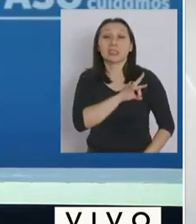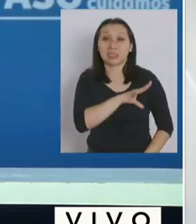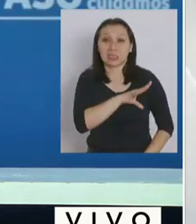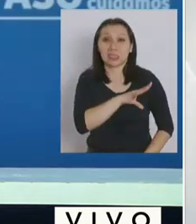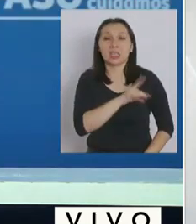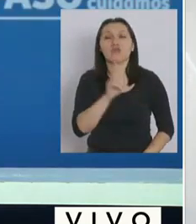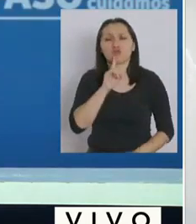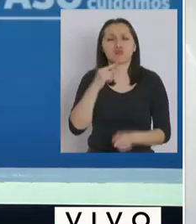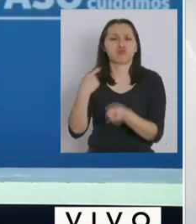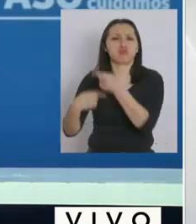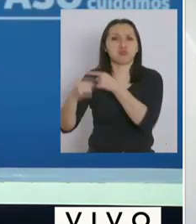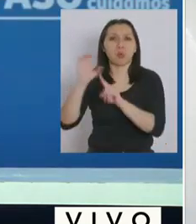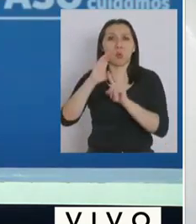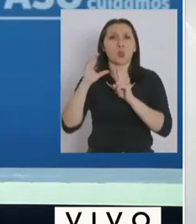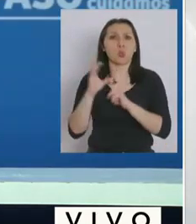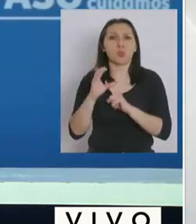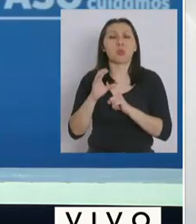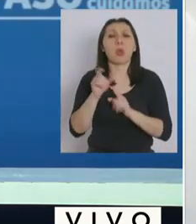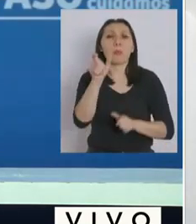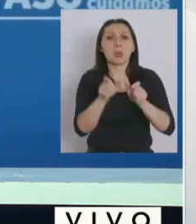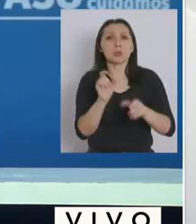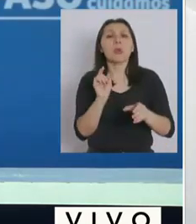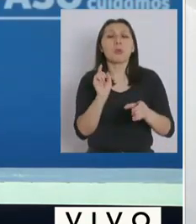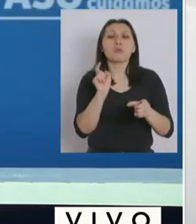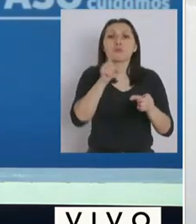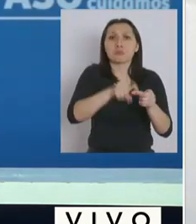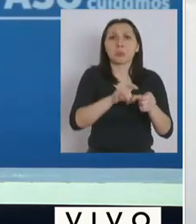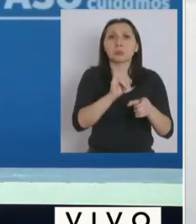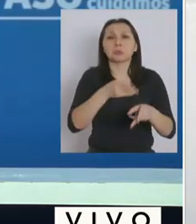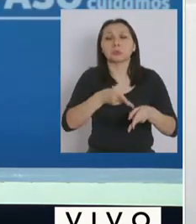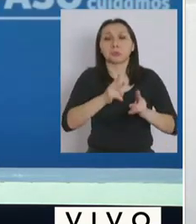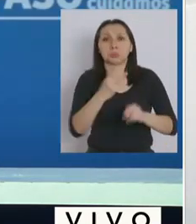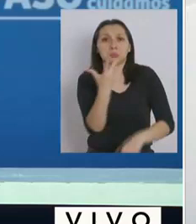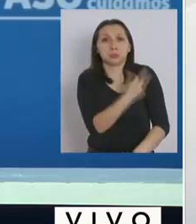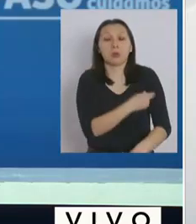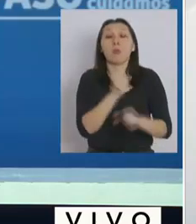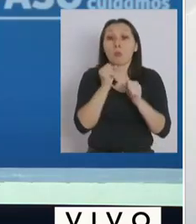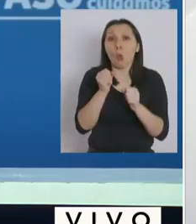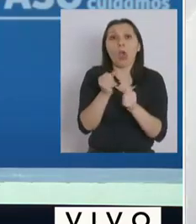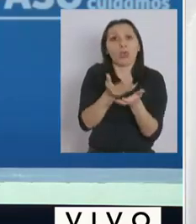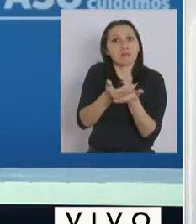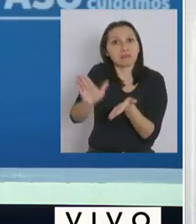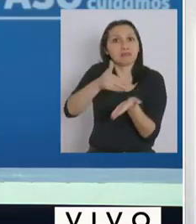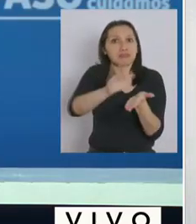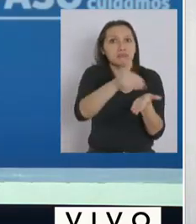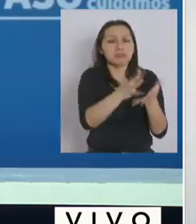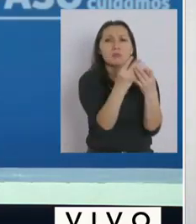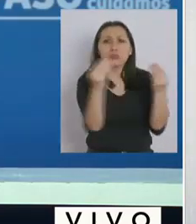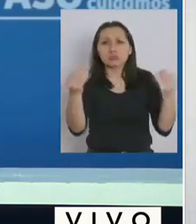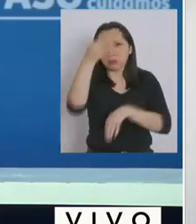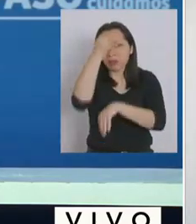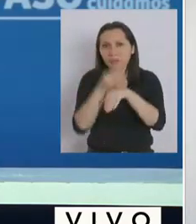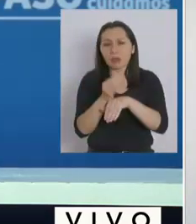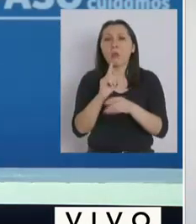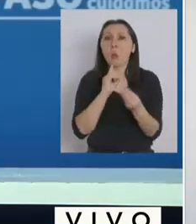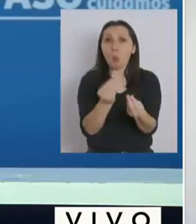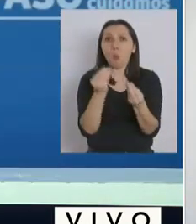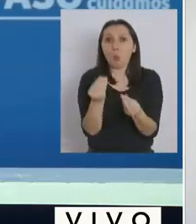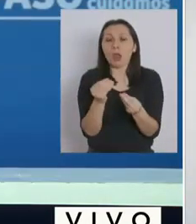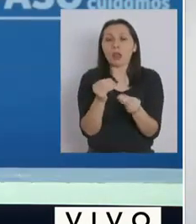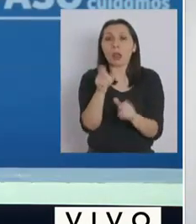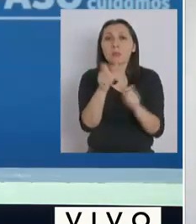una cultura de adherencia a la vacuna que ha permitido eliminar muchas enfermedades. En general tenemos una muy